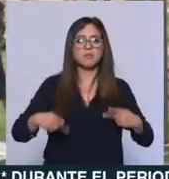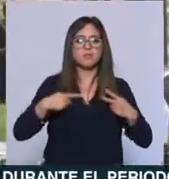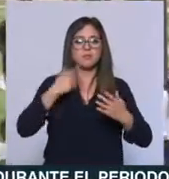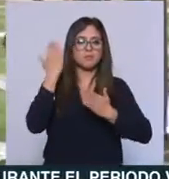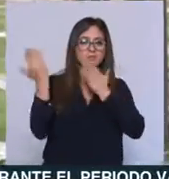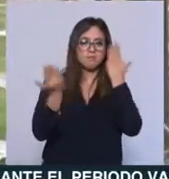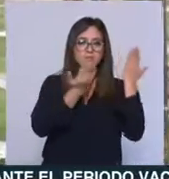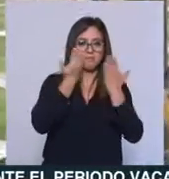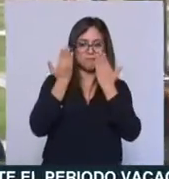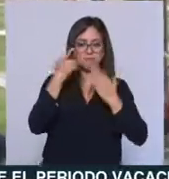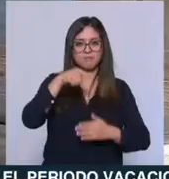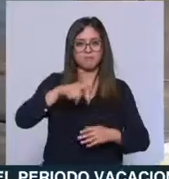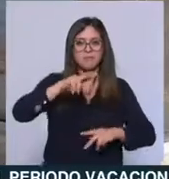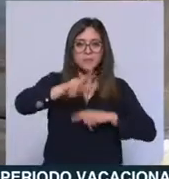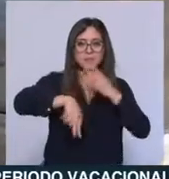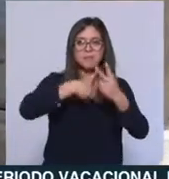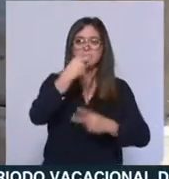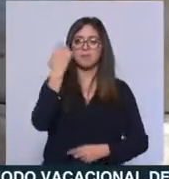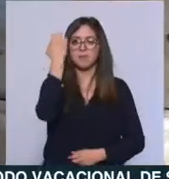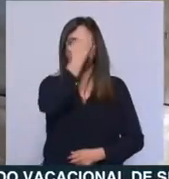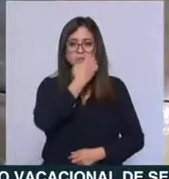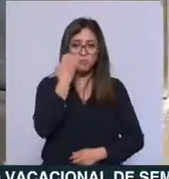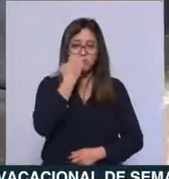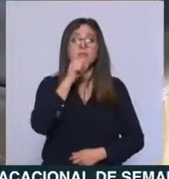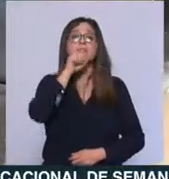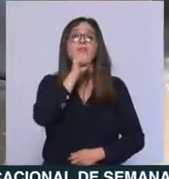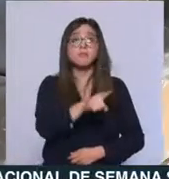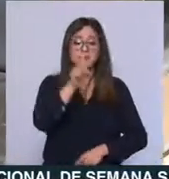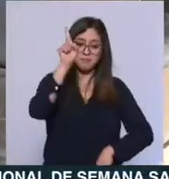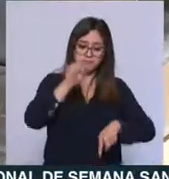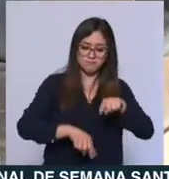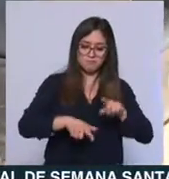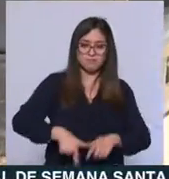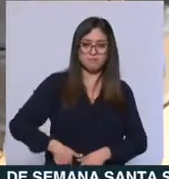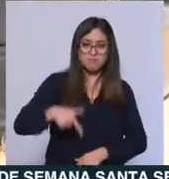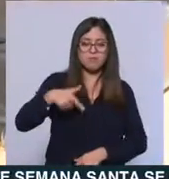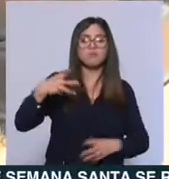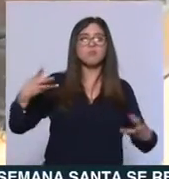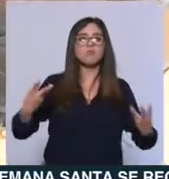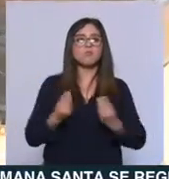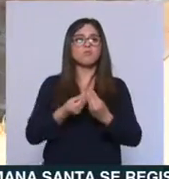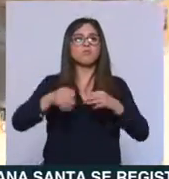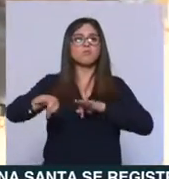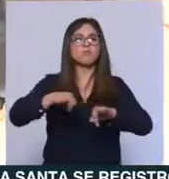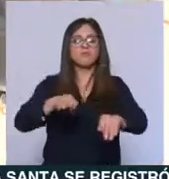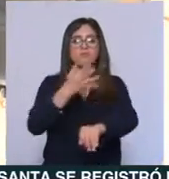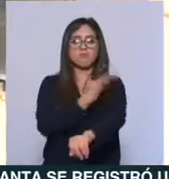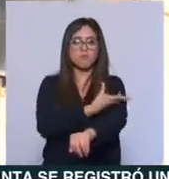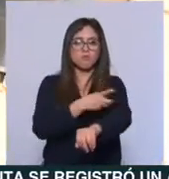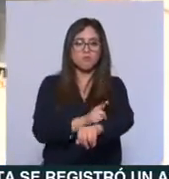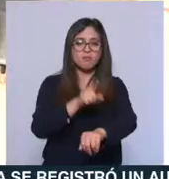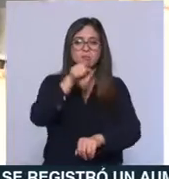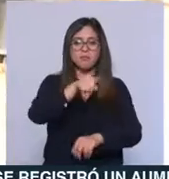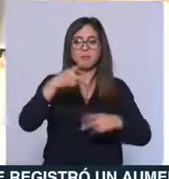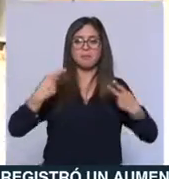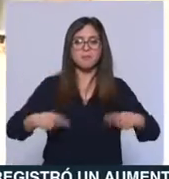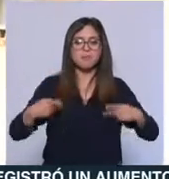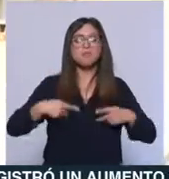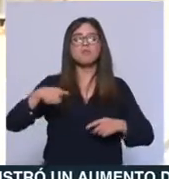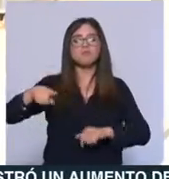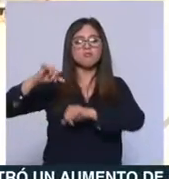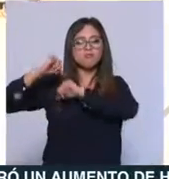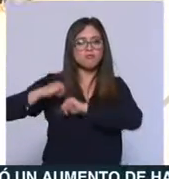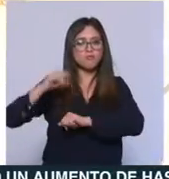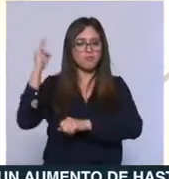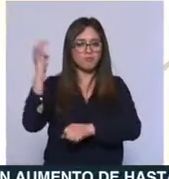estudiantes en su camino a la escuela, el desarme voluntario y un trabajo coordinado con las autoridades federales para combatir la